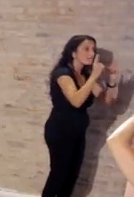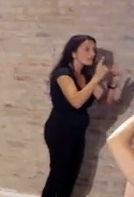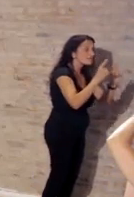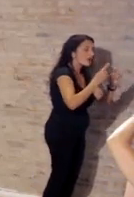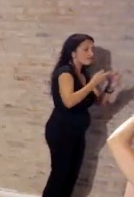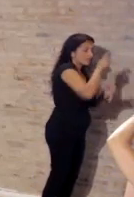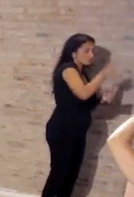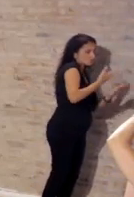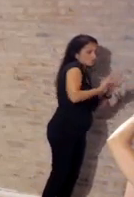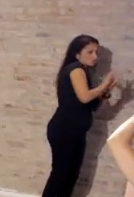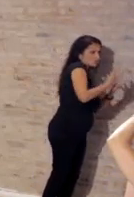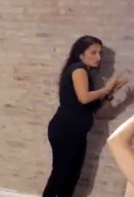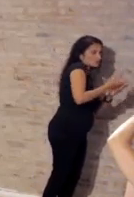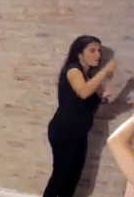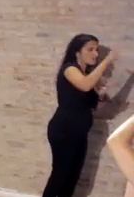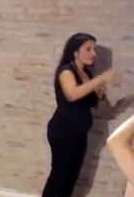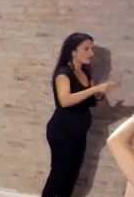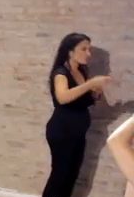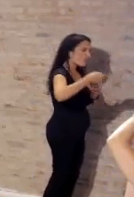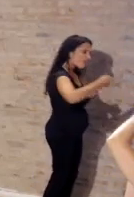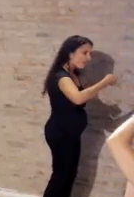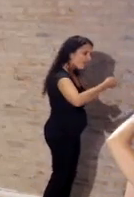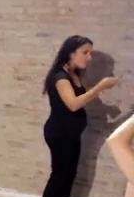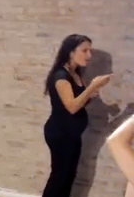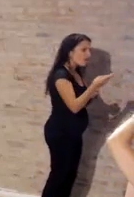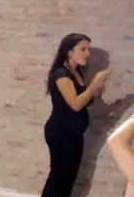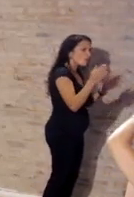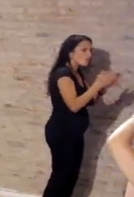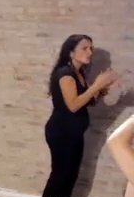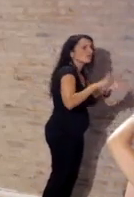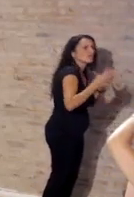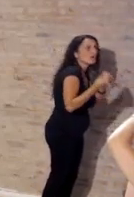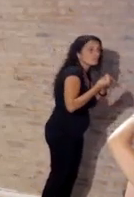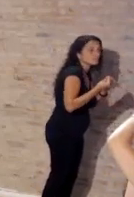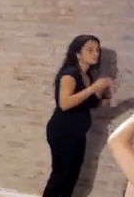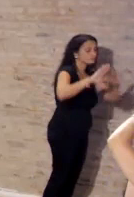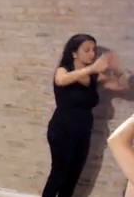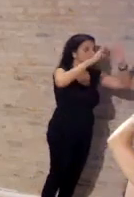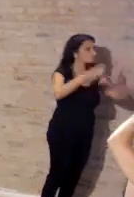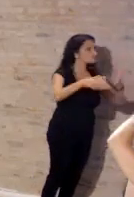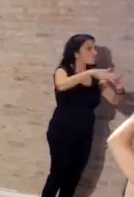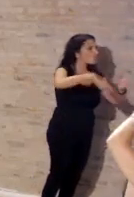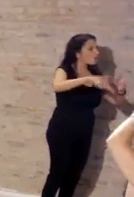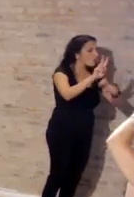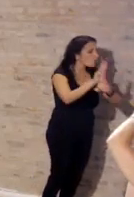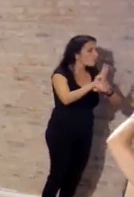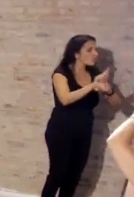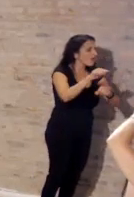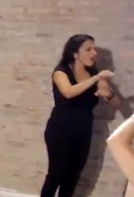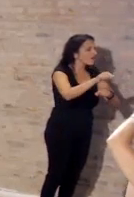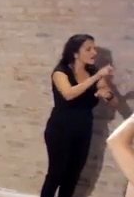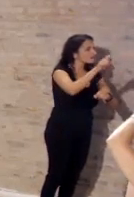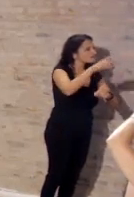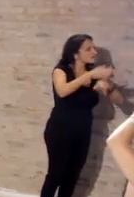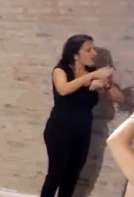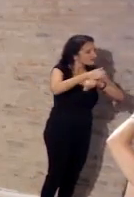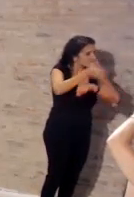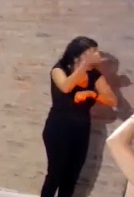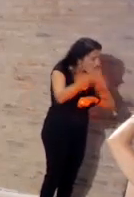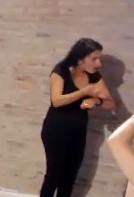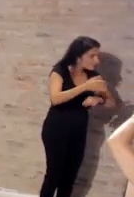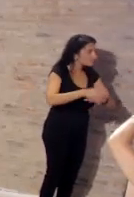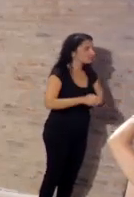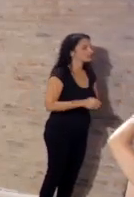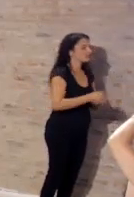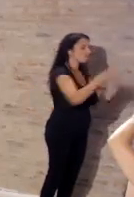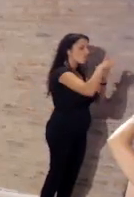abusador y no tiene los medios o herramientas para salir de ahí hay refugios funcionando que contemplen la accesibilidad en los protocolos sobre